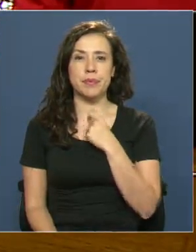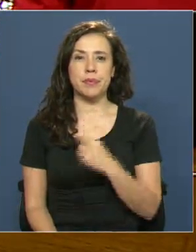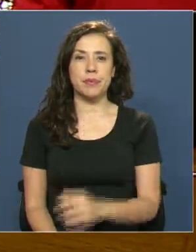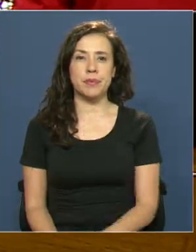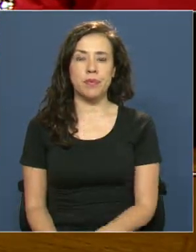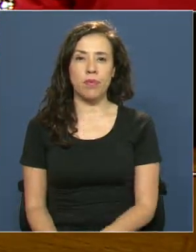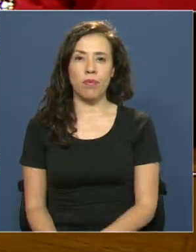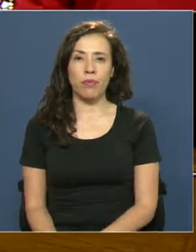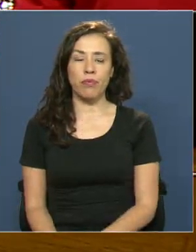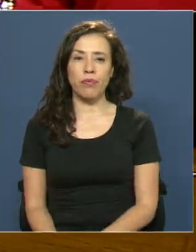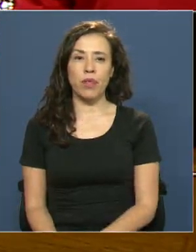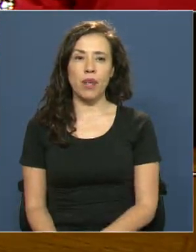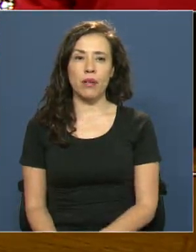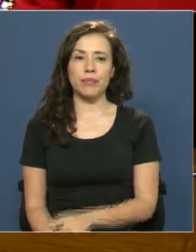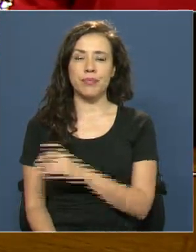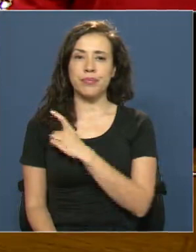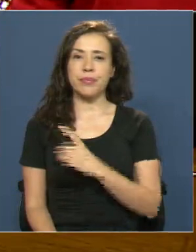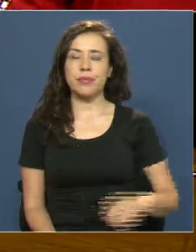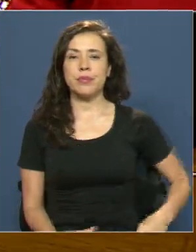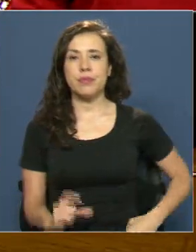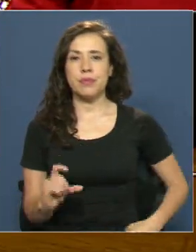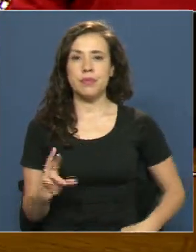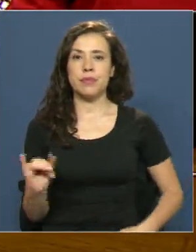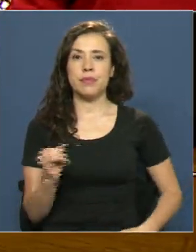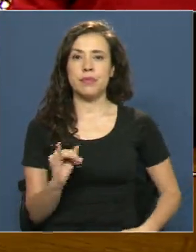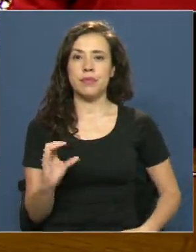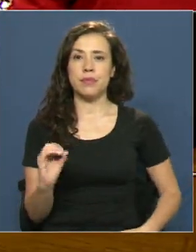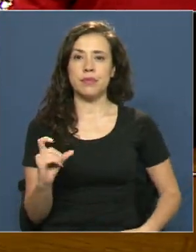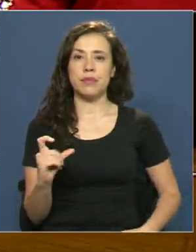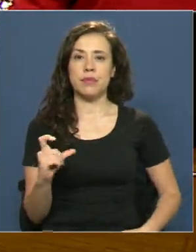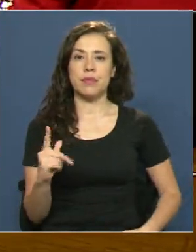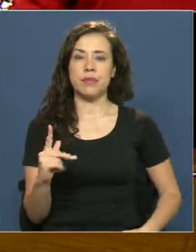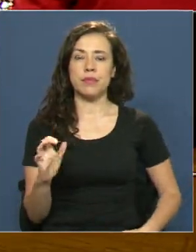Falta el diputado Cruzcoque. Diputado Cruzcoque.